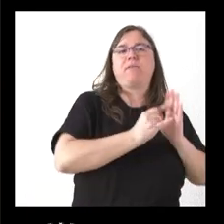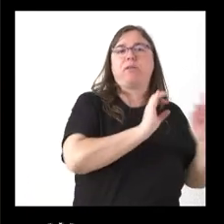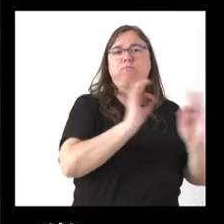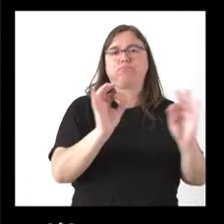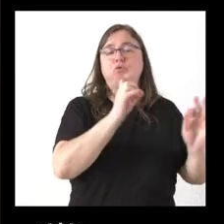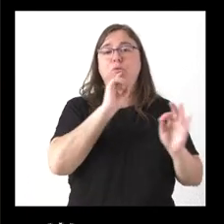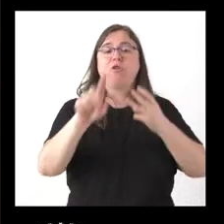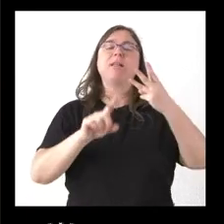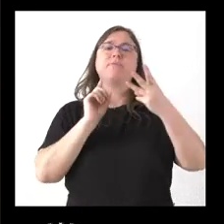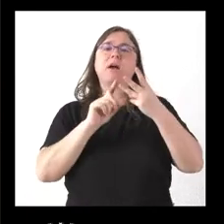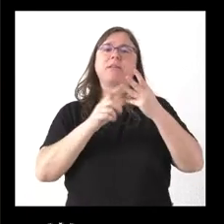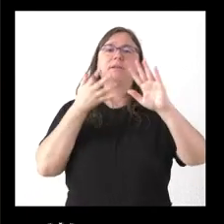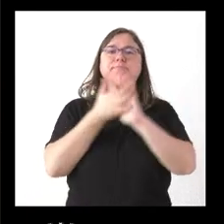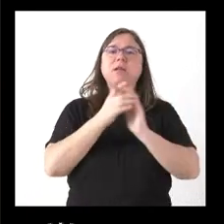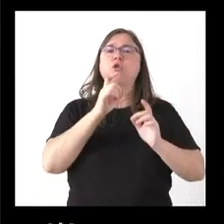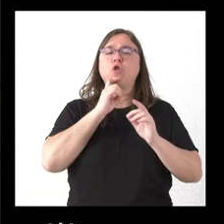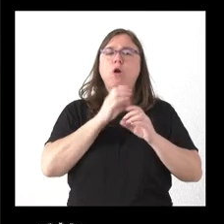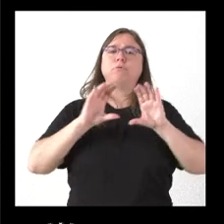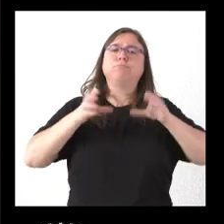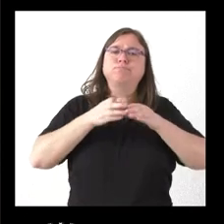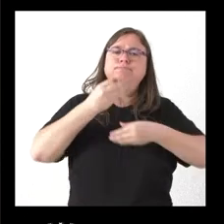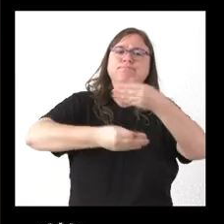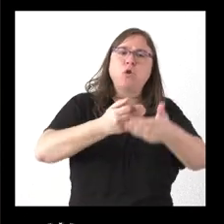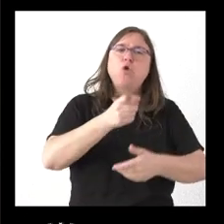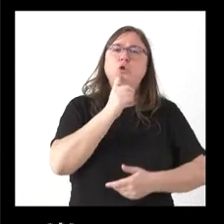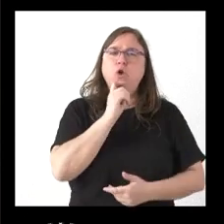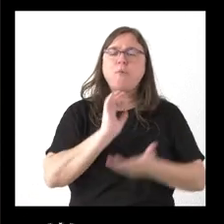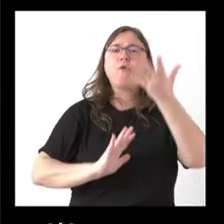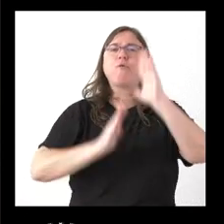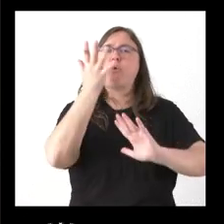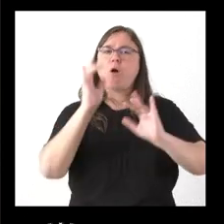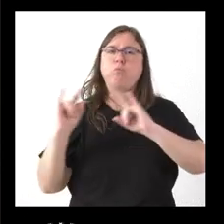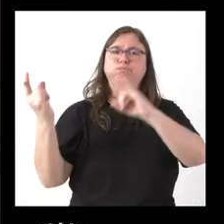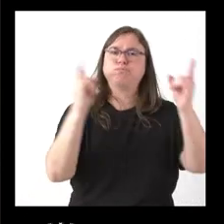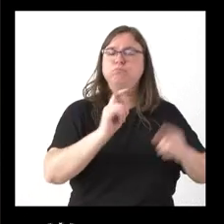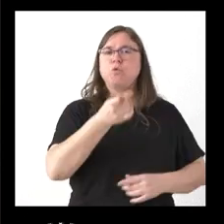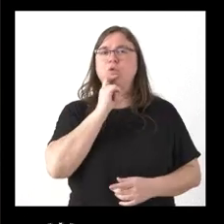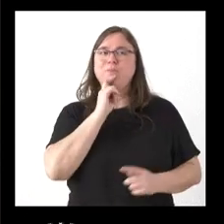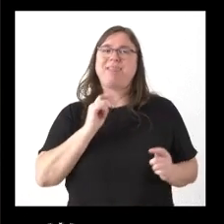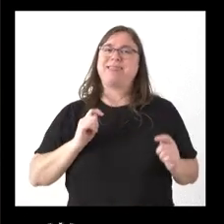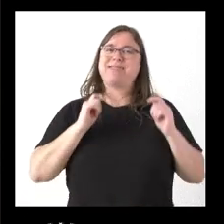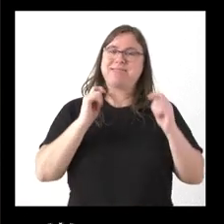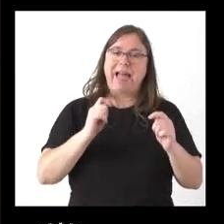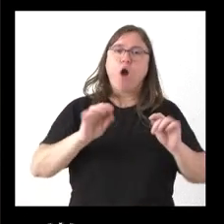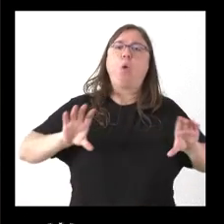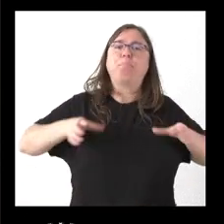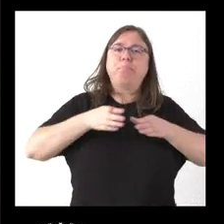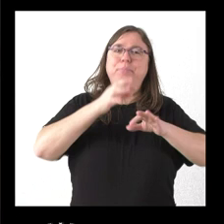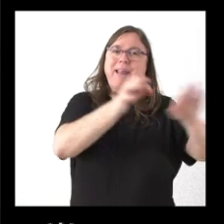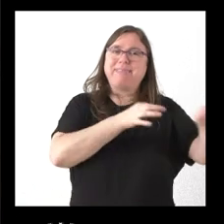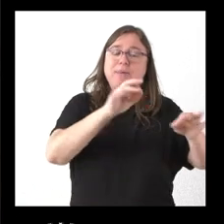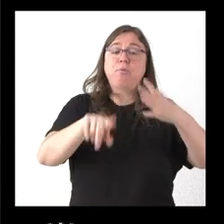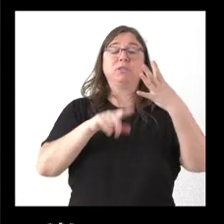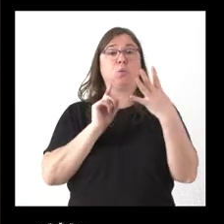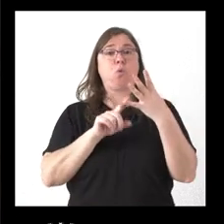artículo Define el operativo de prevención y distinción de incendios forestales y por lo tanto le da un Rango legal a dicho operativo y el cuarto